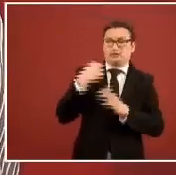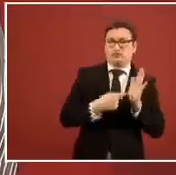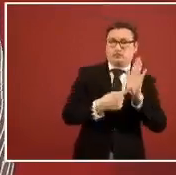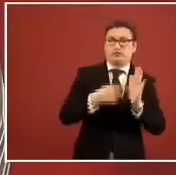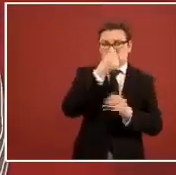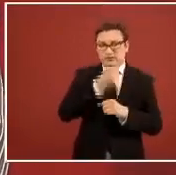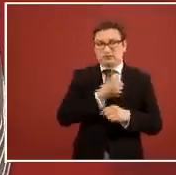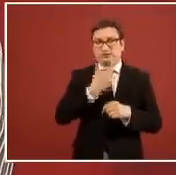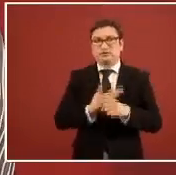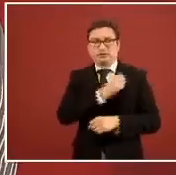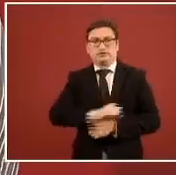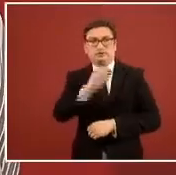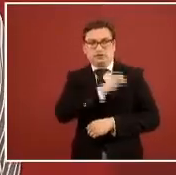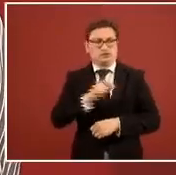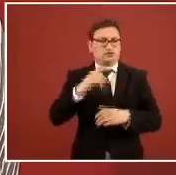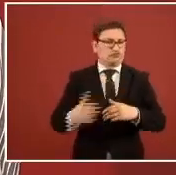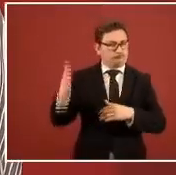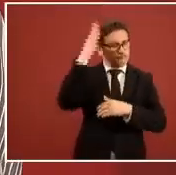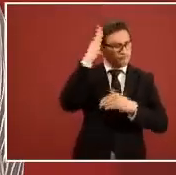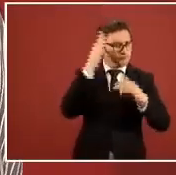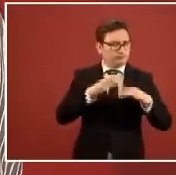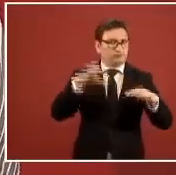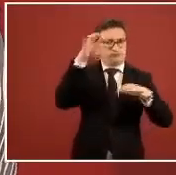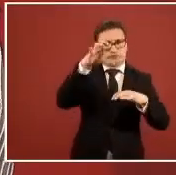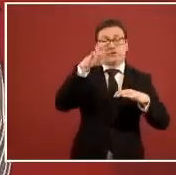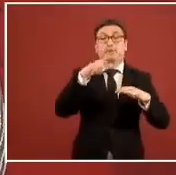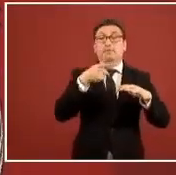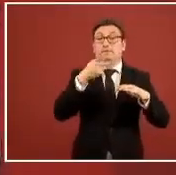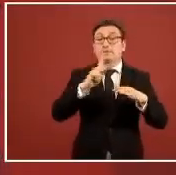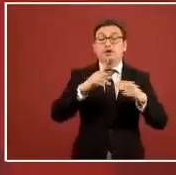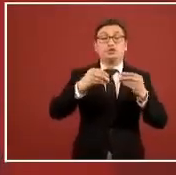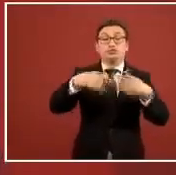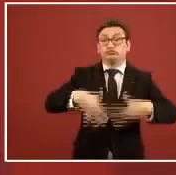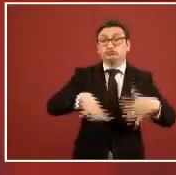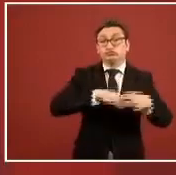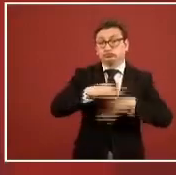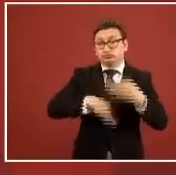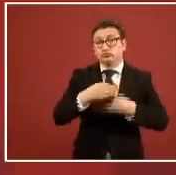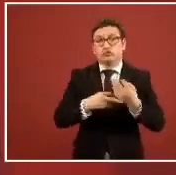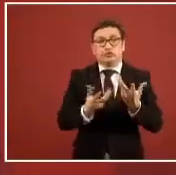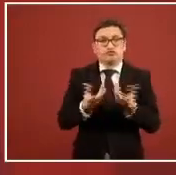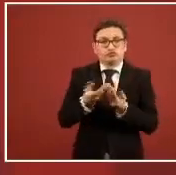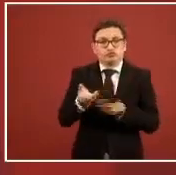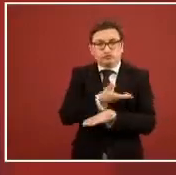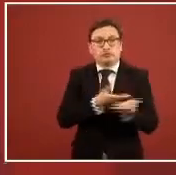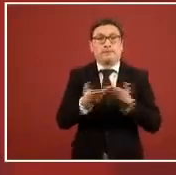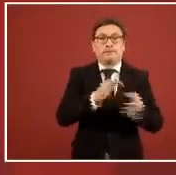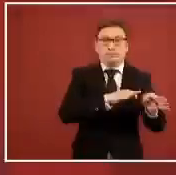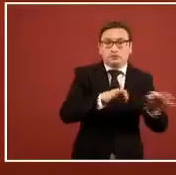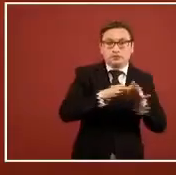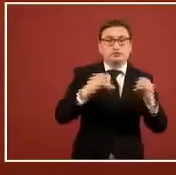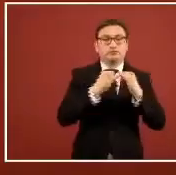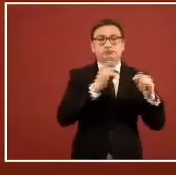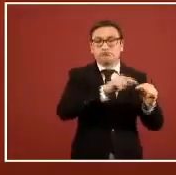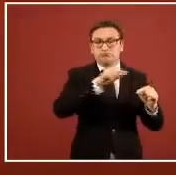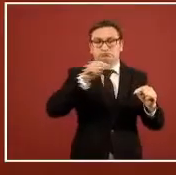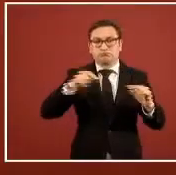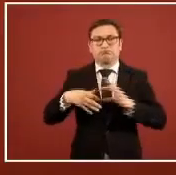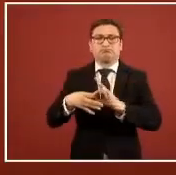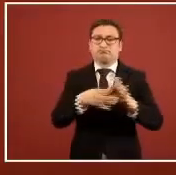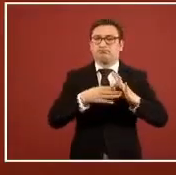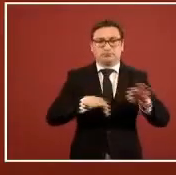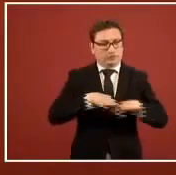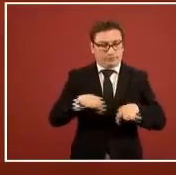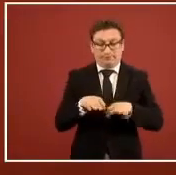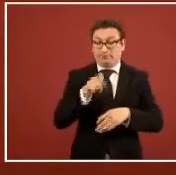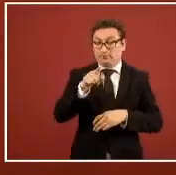Secretaría de Salud es la cabeza del sector, pero todo esto ha sido trabajado con los colegas de todas las instituciones. Sobre lo